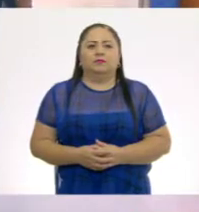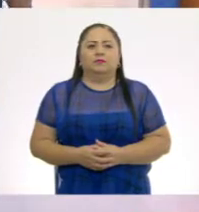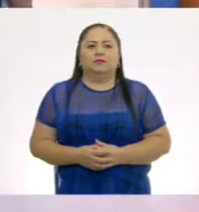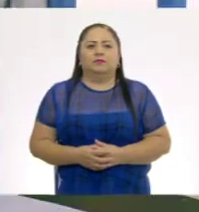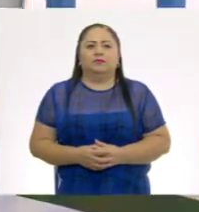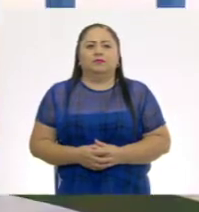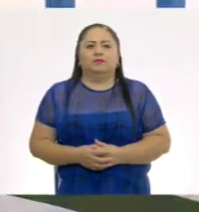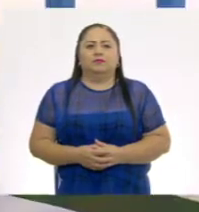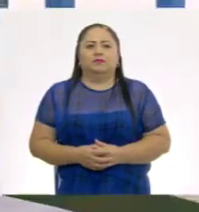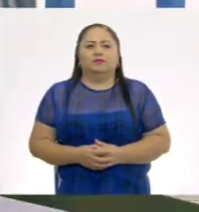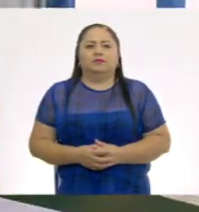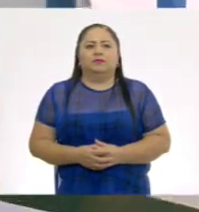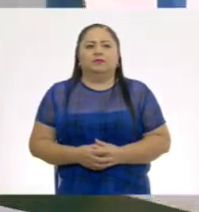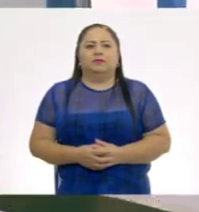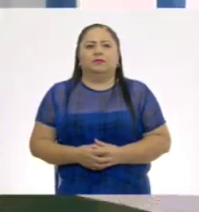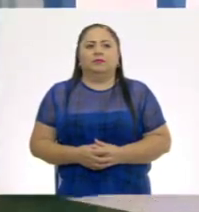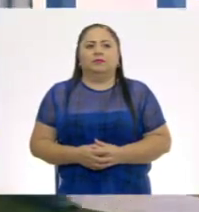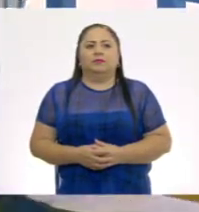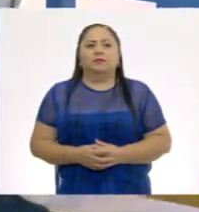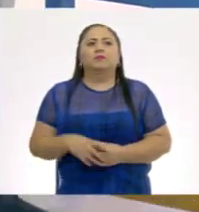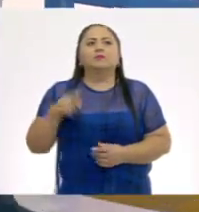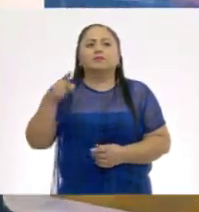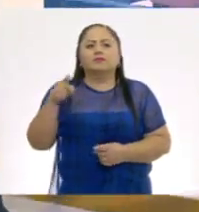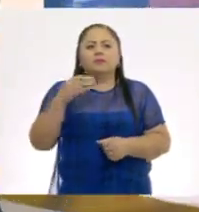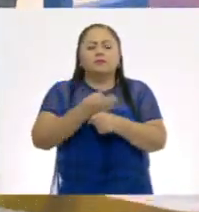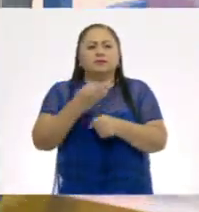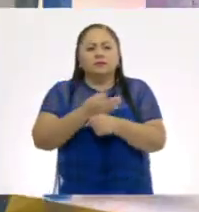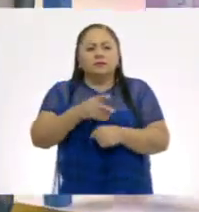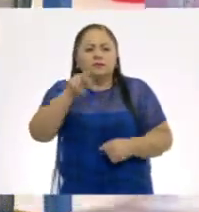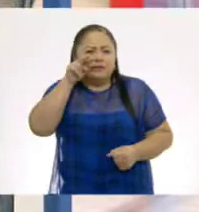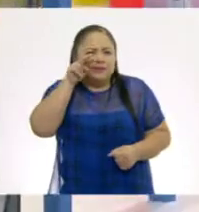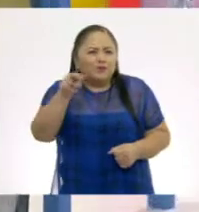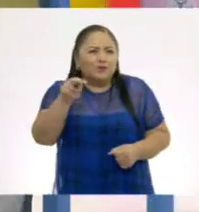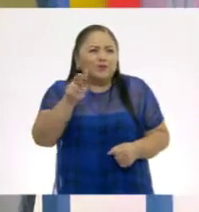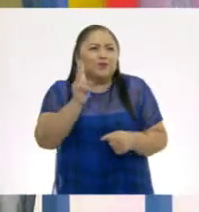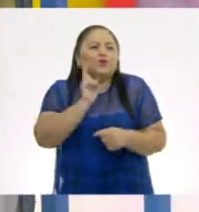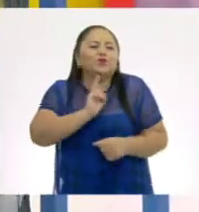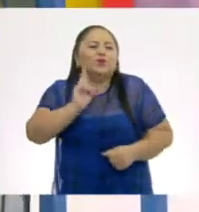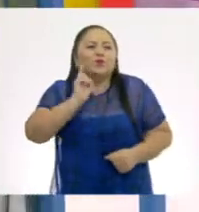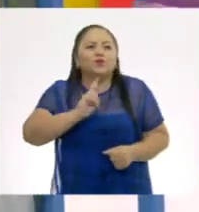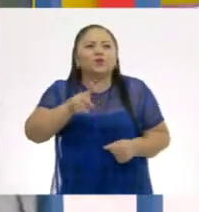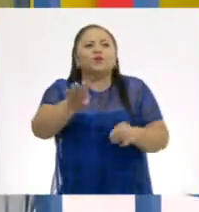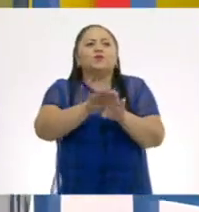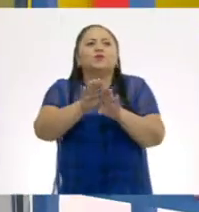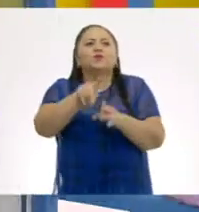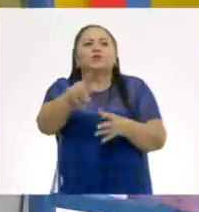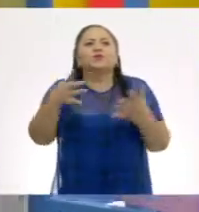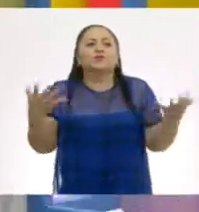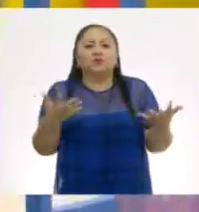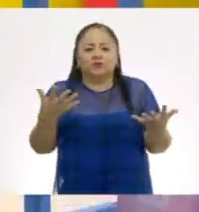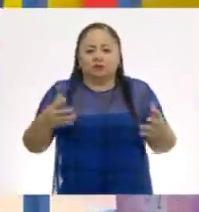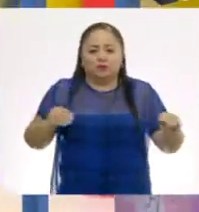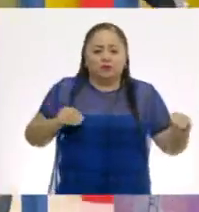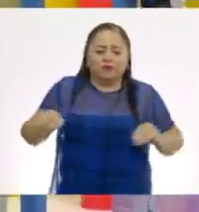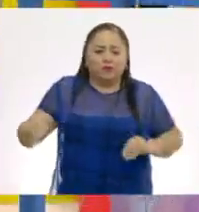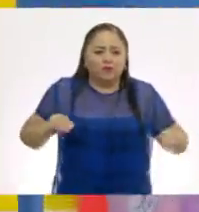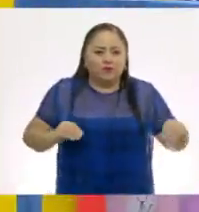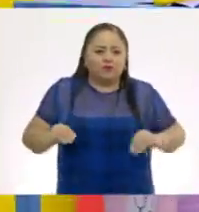alzar, ¿sí? Y entonces aquí vamos a experimentar, a empezar a hacer